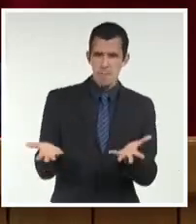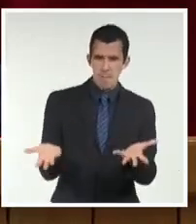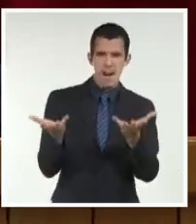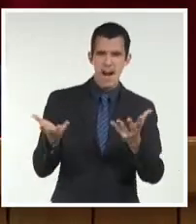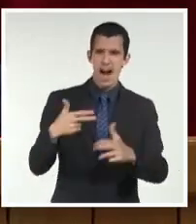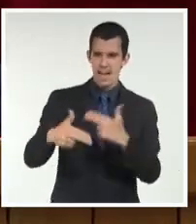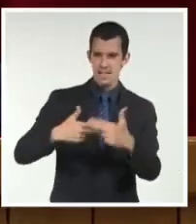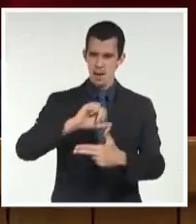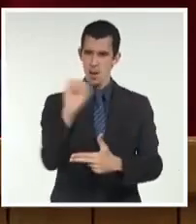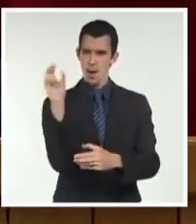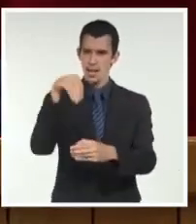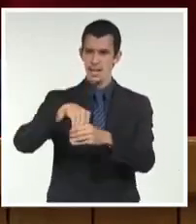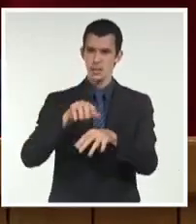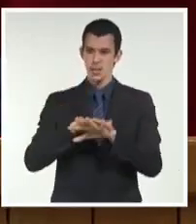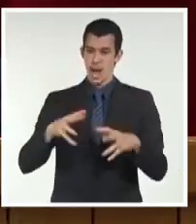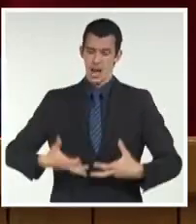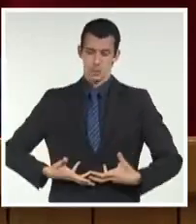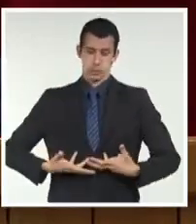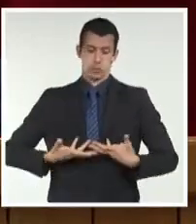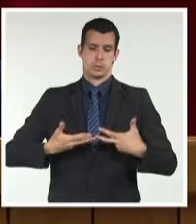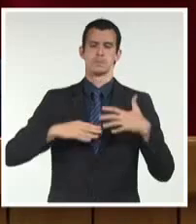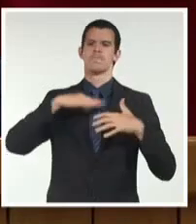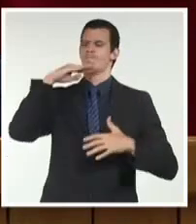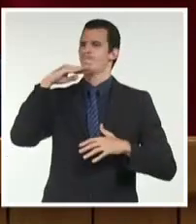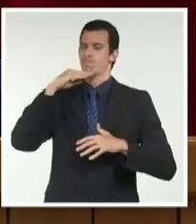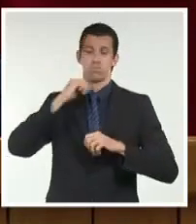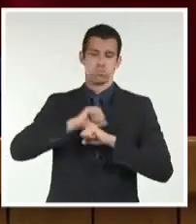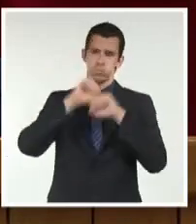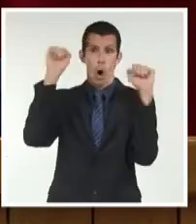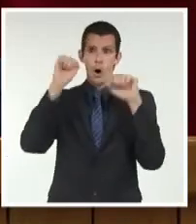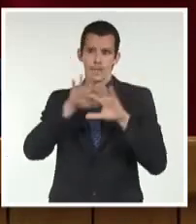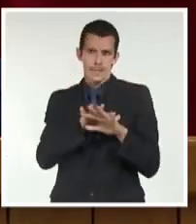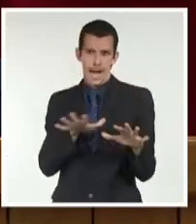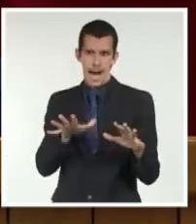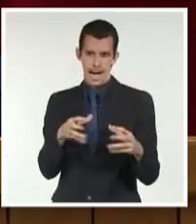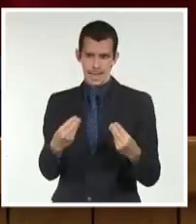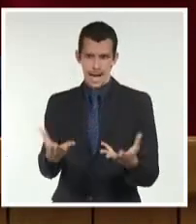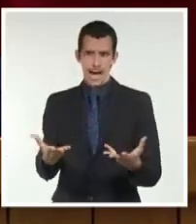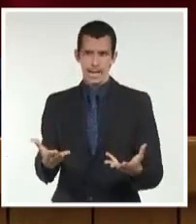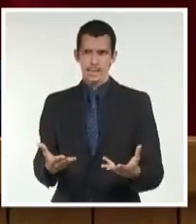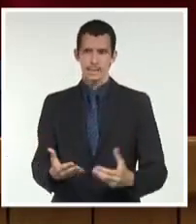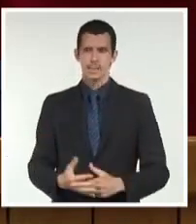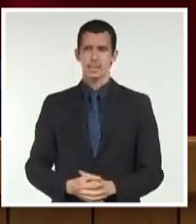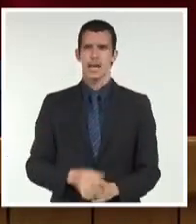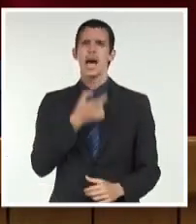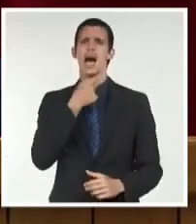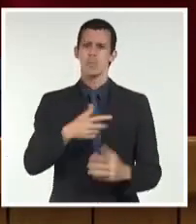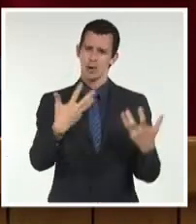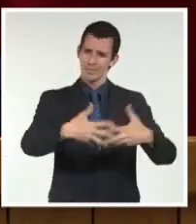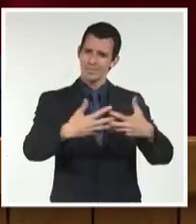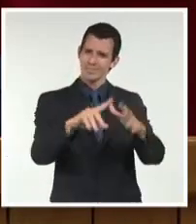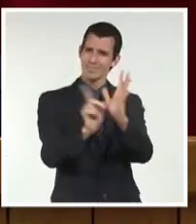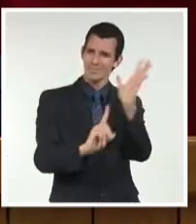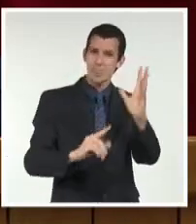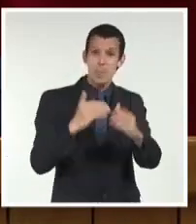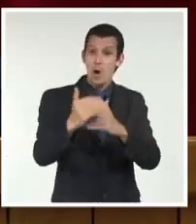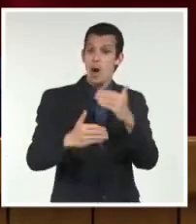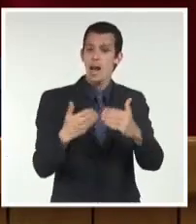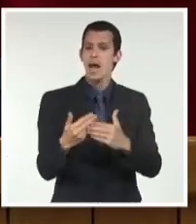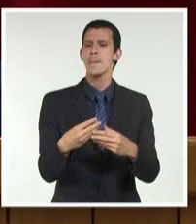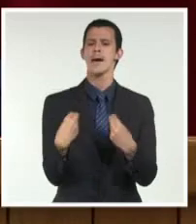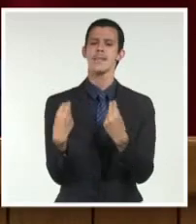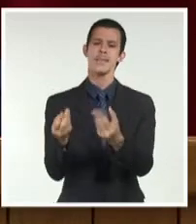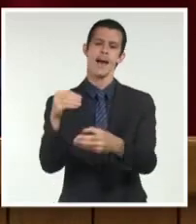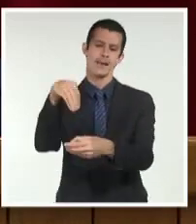población, generarnos problemas en el aseguramiento de servicios esenciales como el eléctrico, golpear el nivel de consumo y